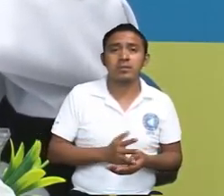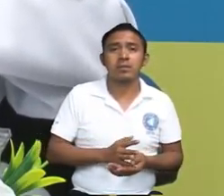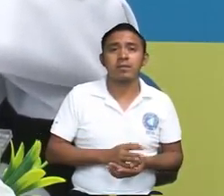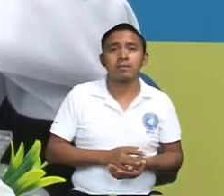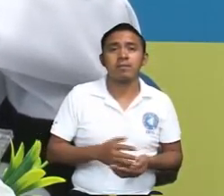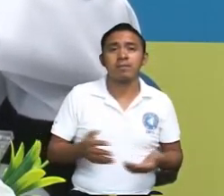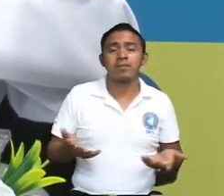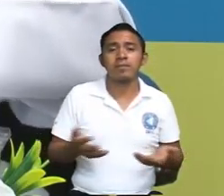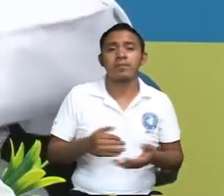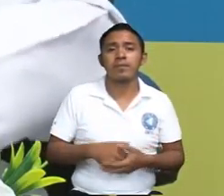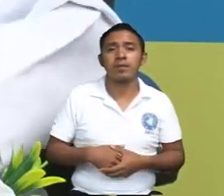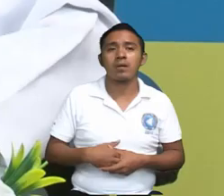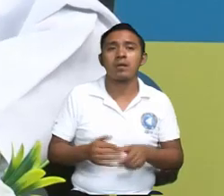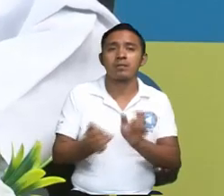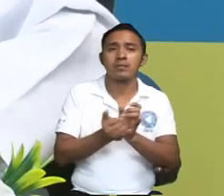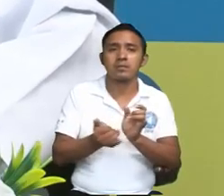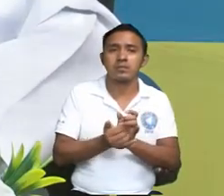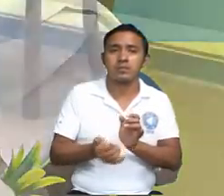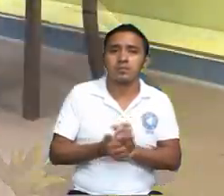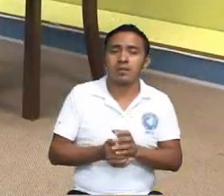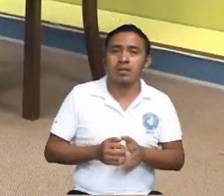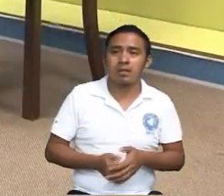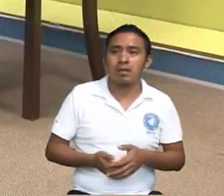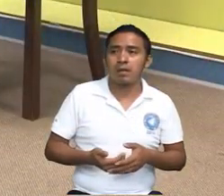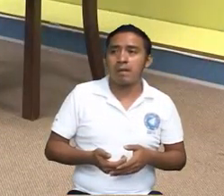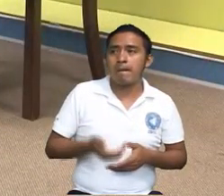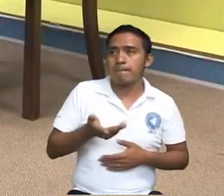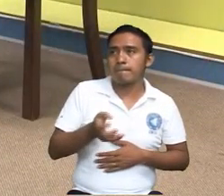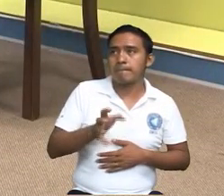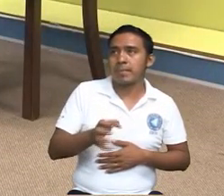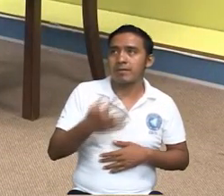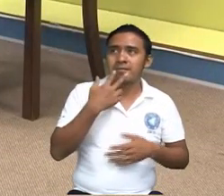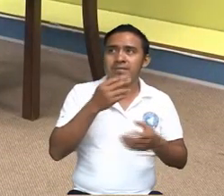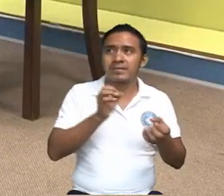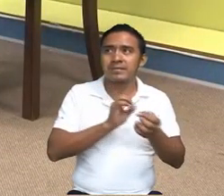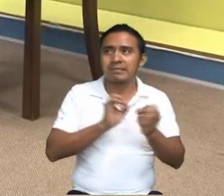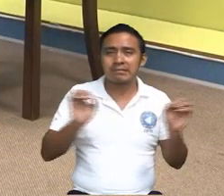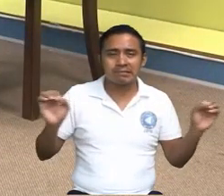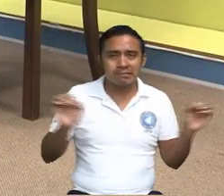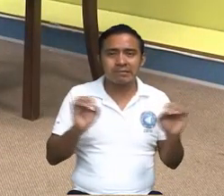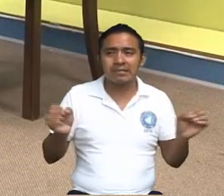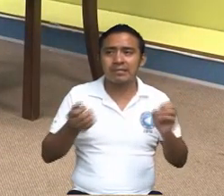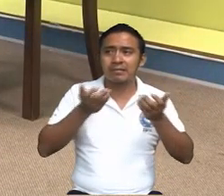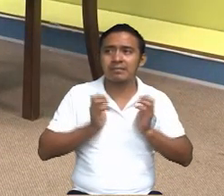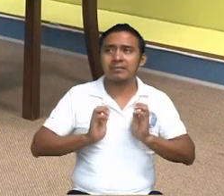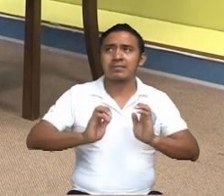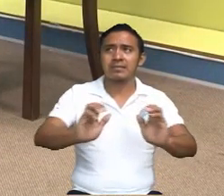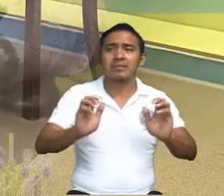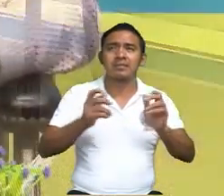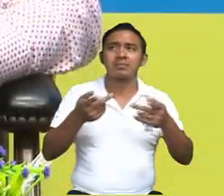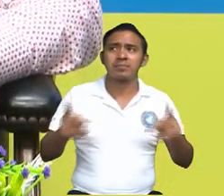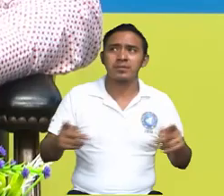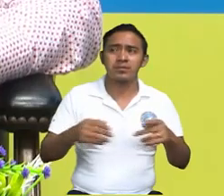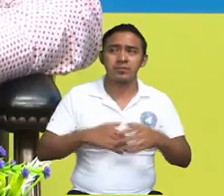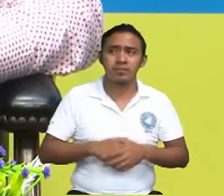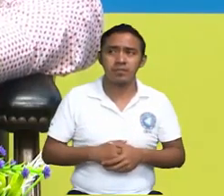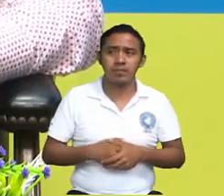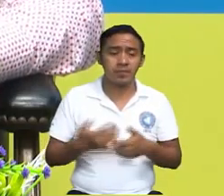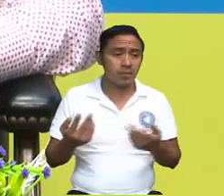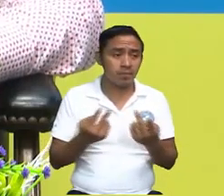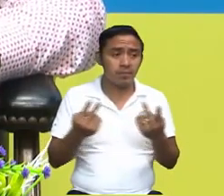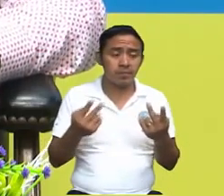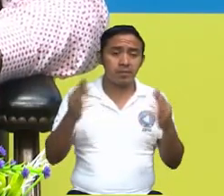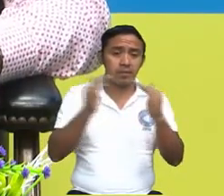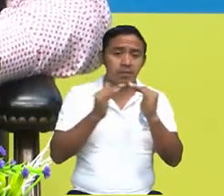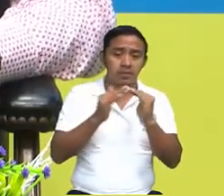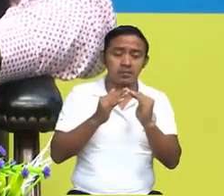protegida contra la rabia. Más cuando suele ser el perro que quizás no es callejero, tiene dueño, como usted bien lo decía anteriormente. El perro vive en la casa, pero en el